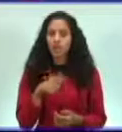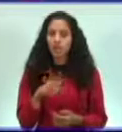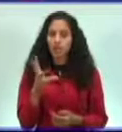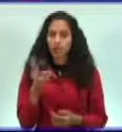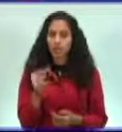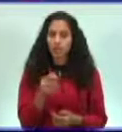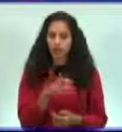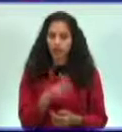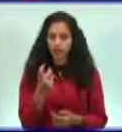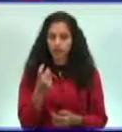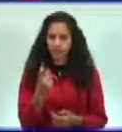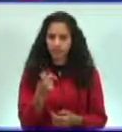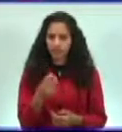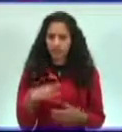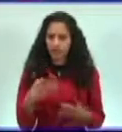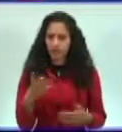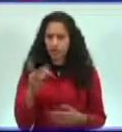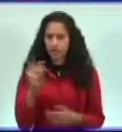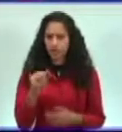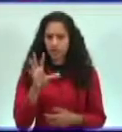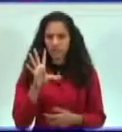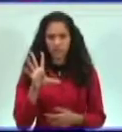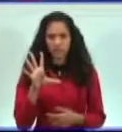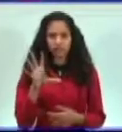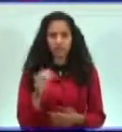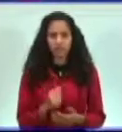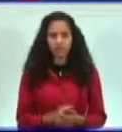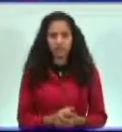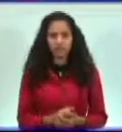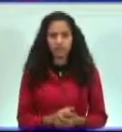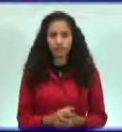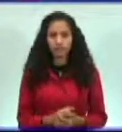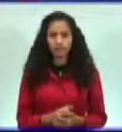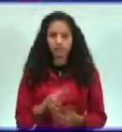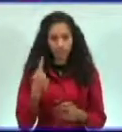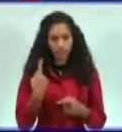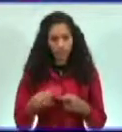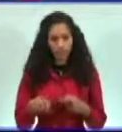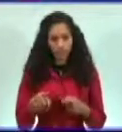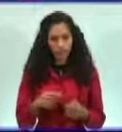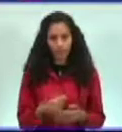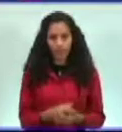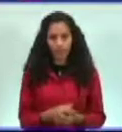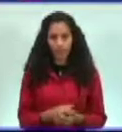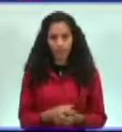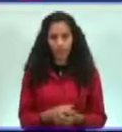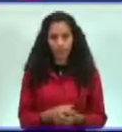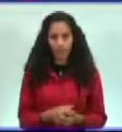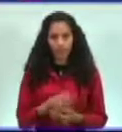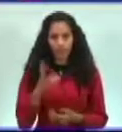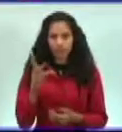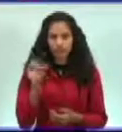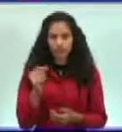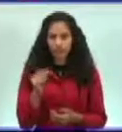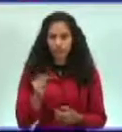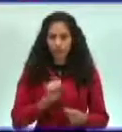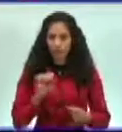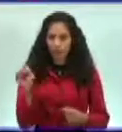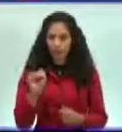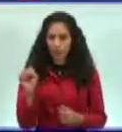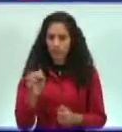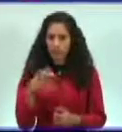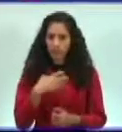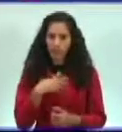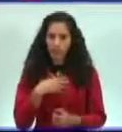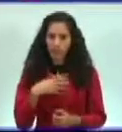número perdido es el número 5. Vayamos al otro ejemplo. ¿Cuántos camiones tenemos